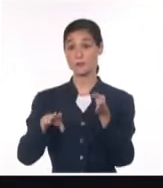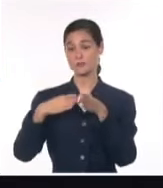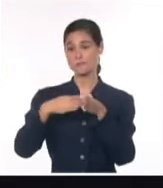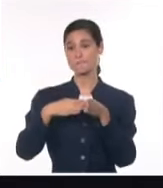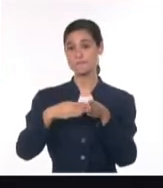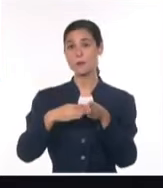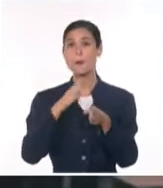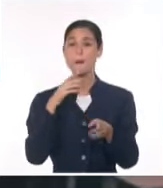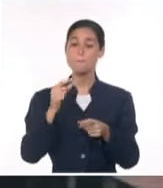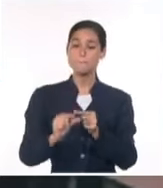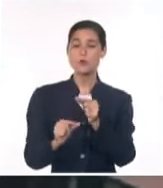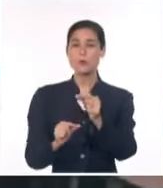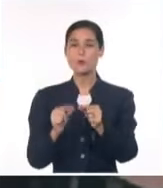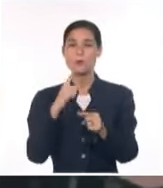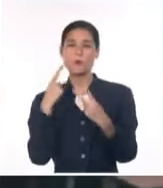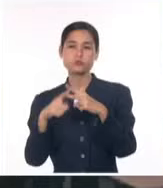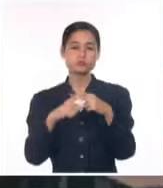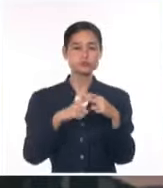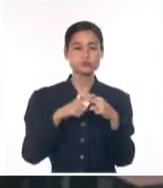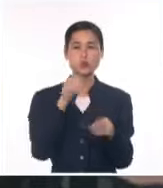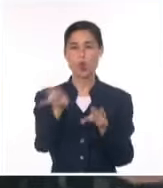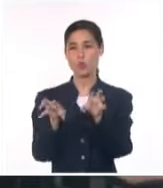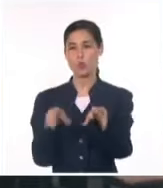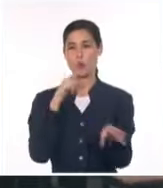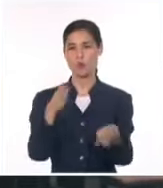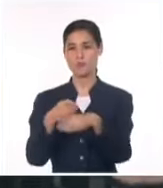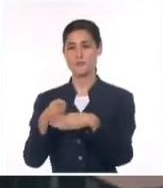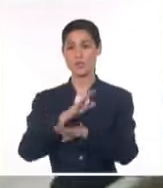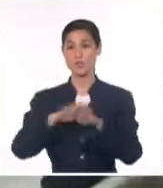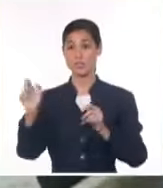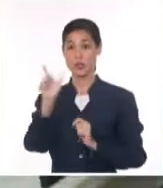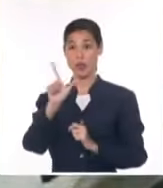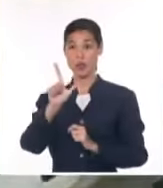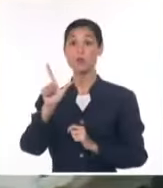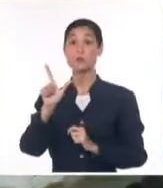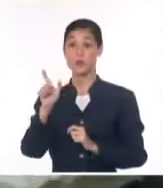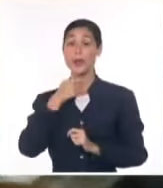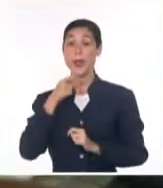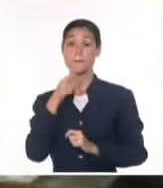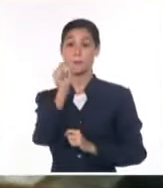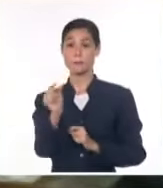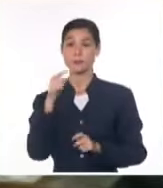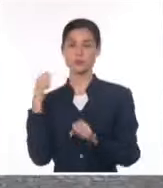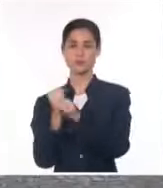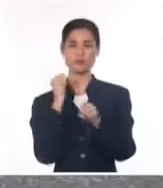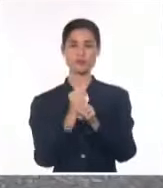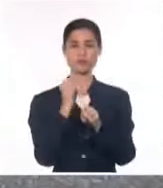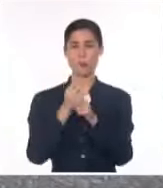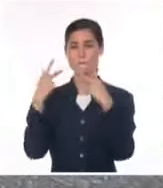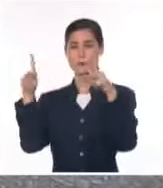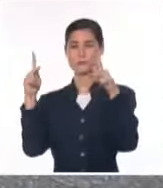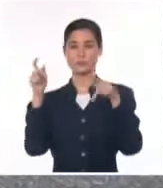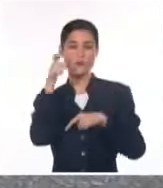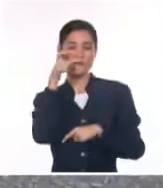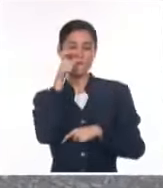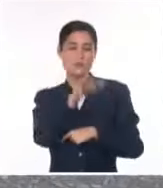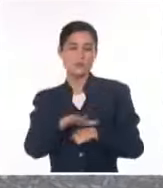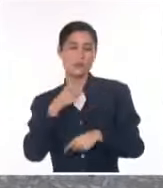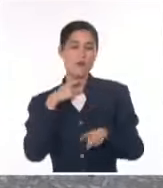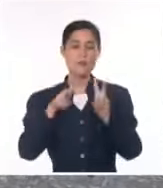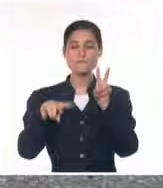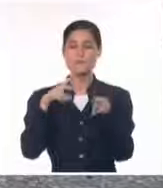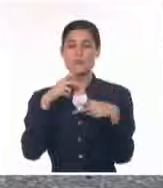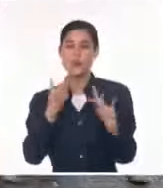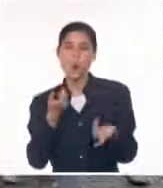municipios, resolver esta situación. Desde la jornada de este lunes, especialistas de empresas diversas evalúan en los municipios el estado de